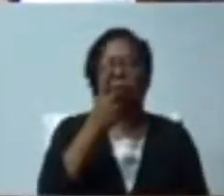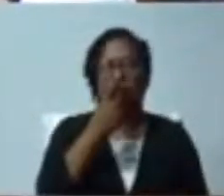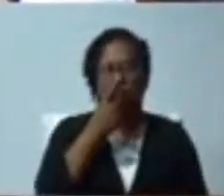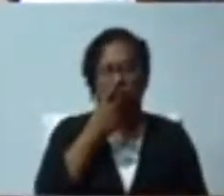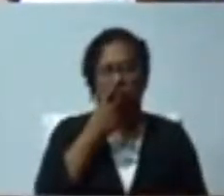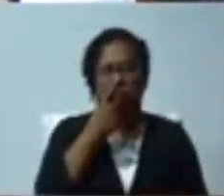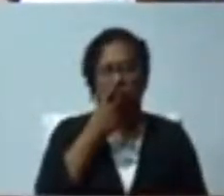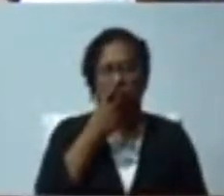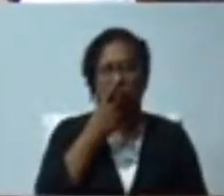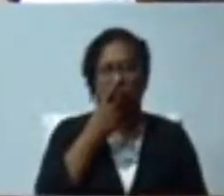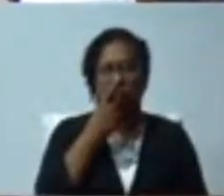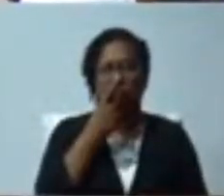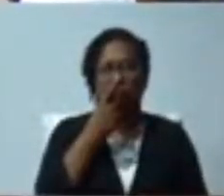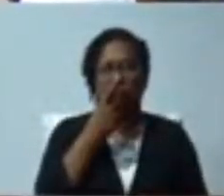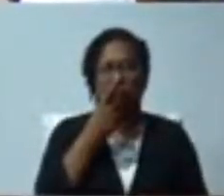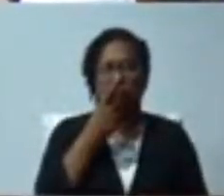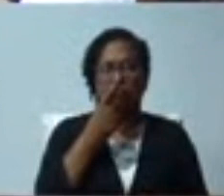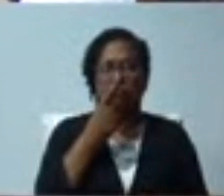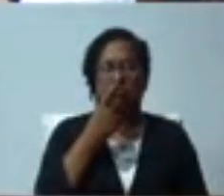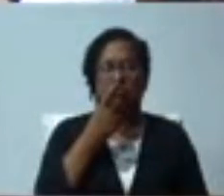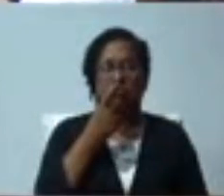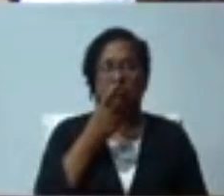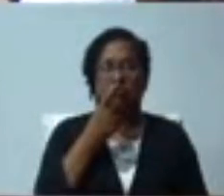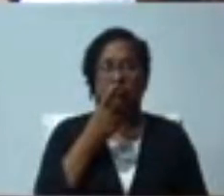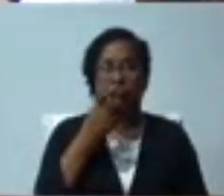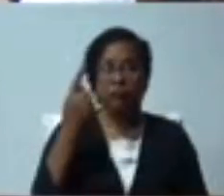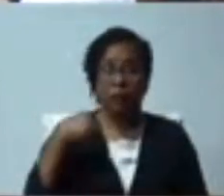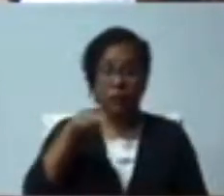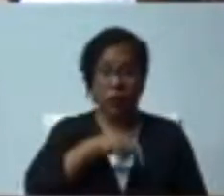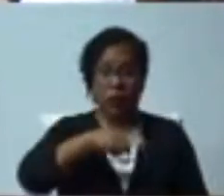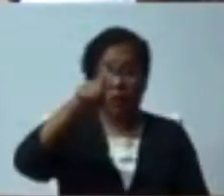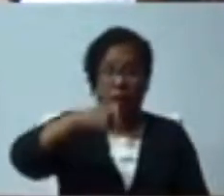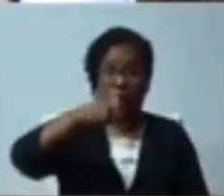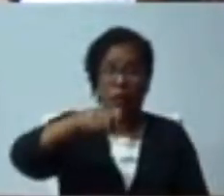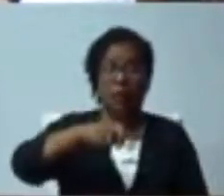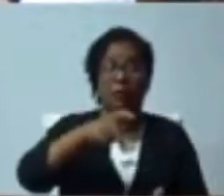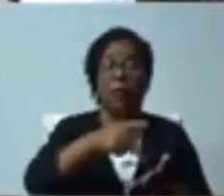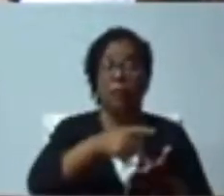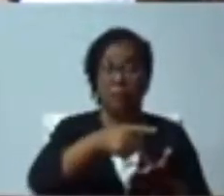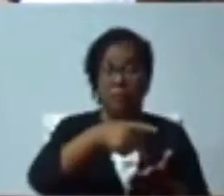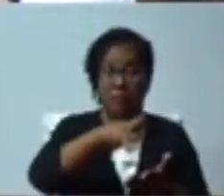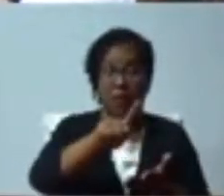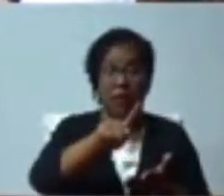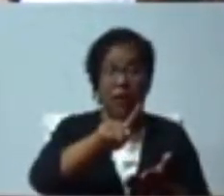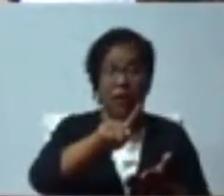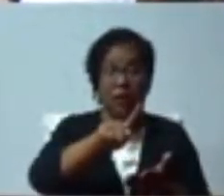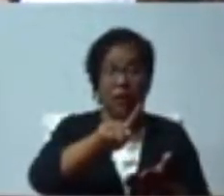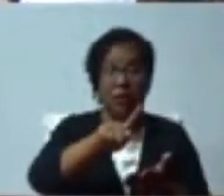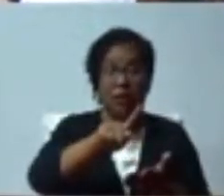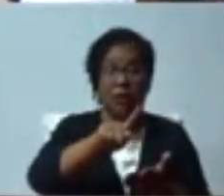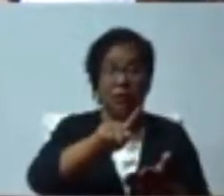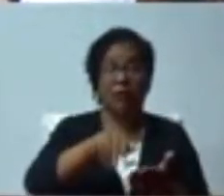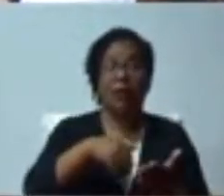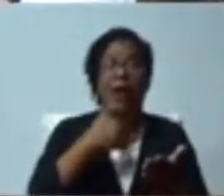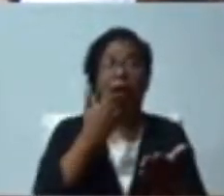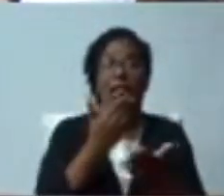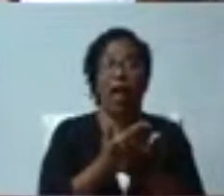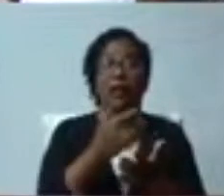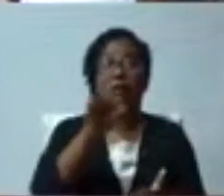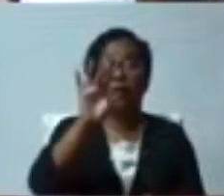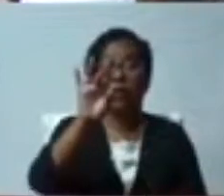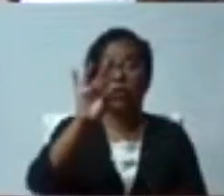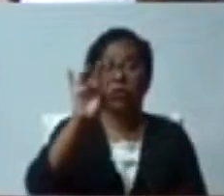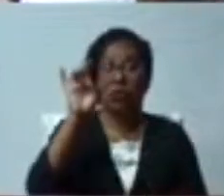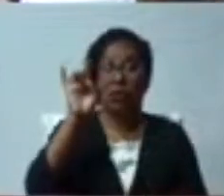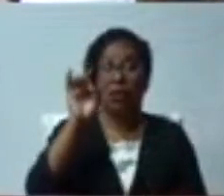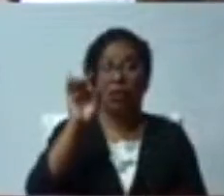muchas veces los dominicanos tenemos que pagar, y cualquier extranjero, hasta 800 y